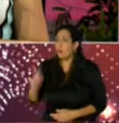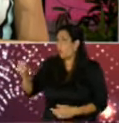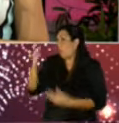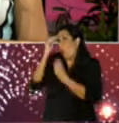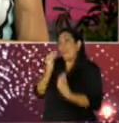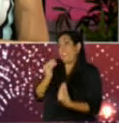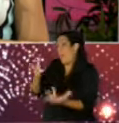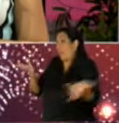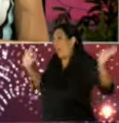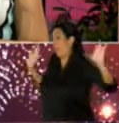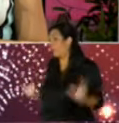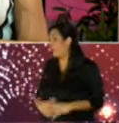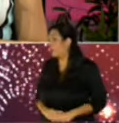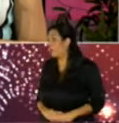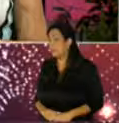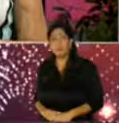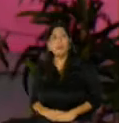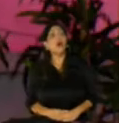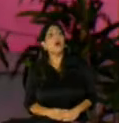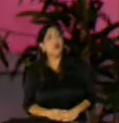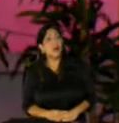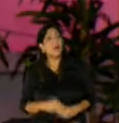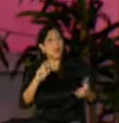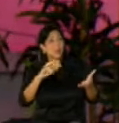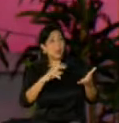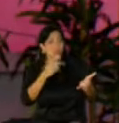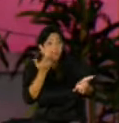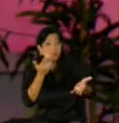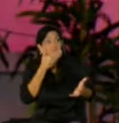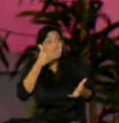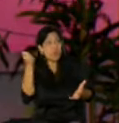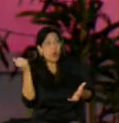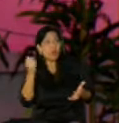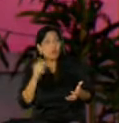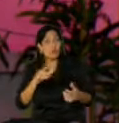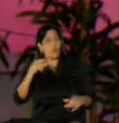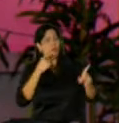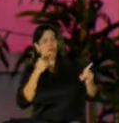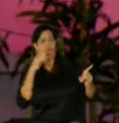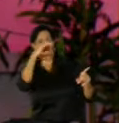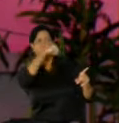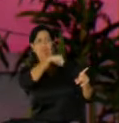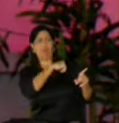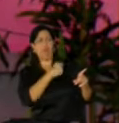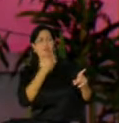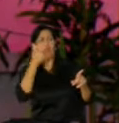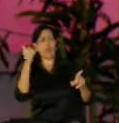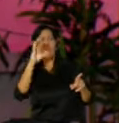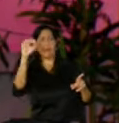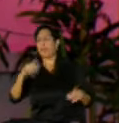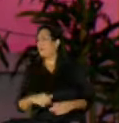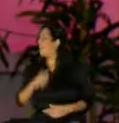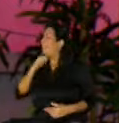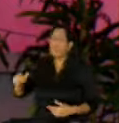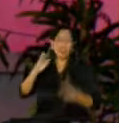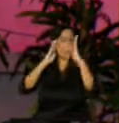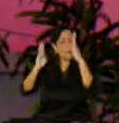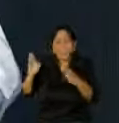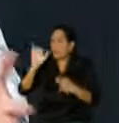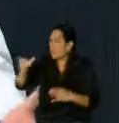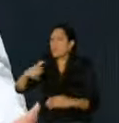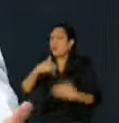mensajero. Pero en ese caso, no se pudo haber recomendado, levantado bandera con una empresa de construcción interesada. No se levanta bandera porque uno